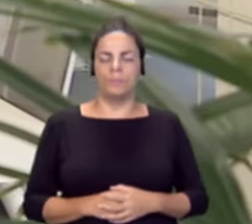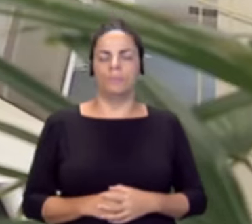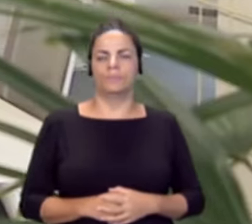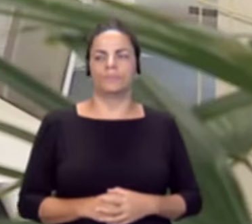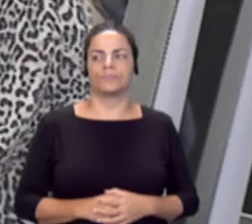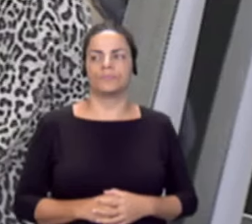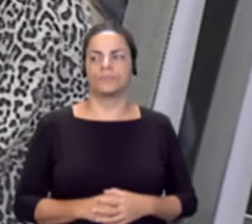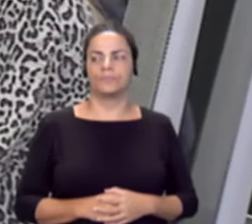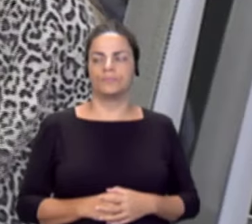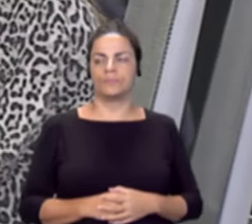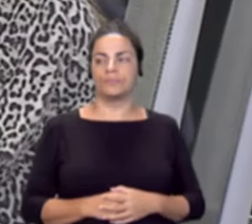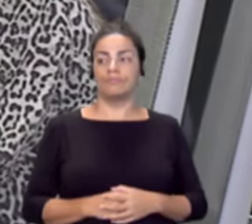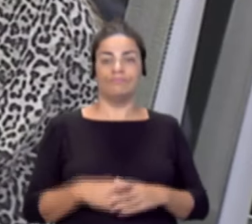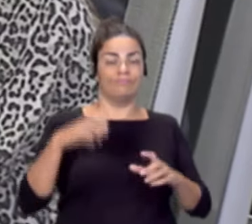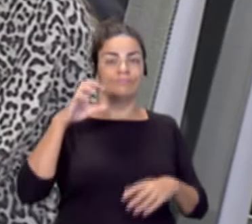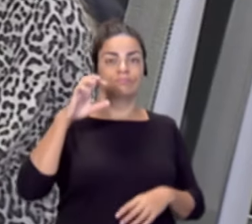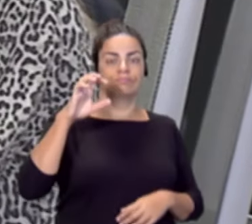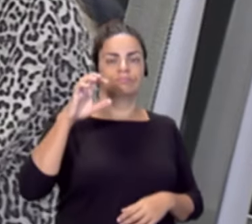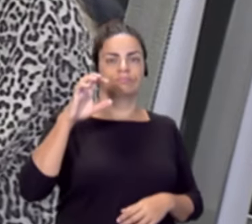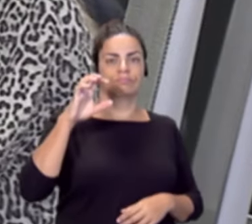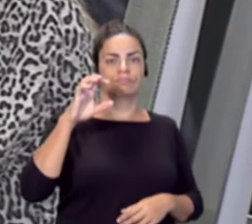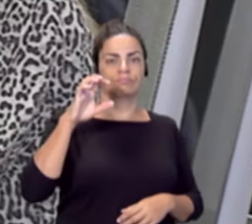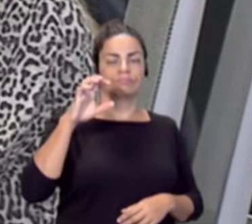De todas las comunidades canarias,